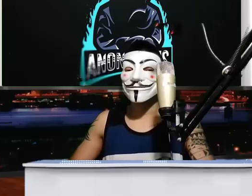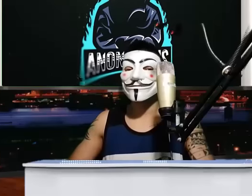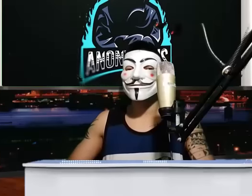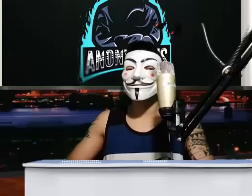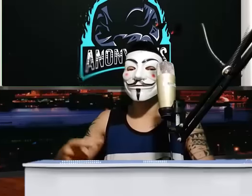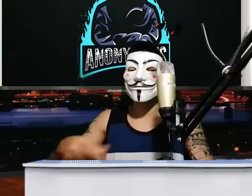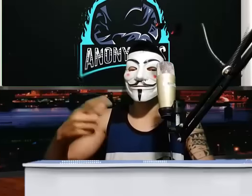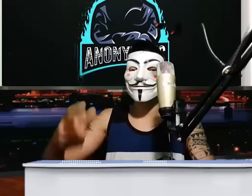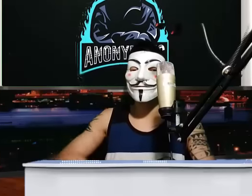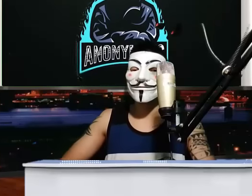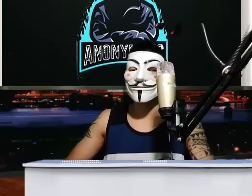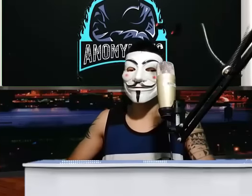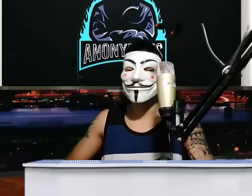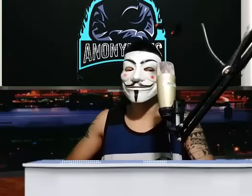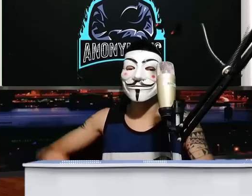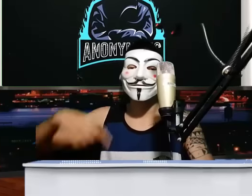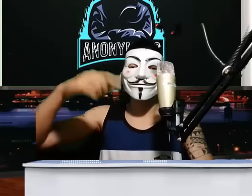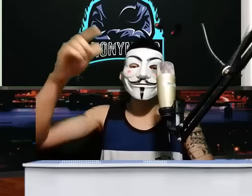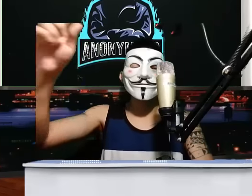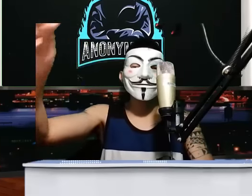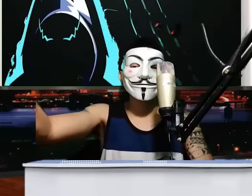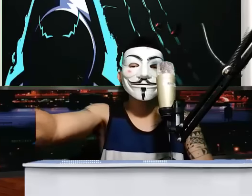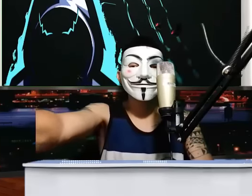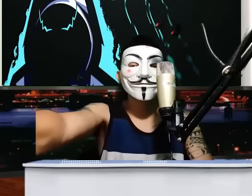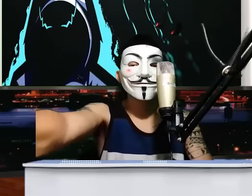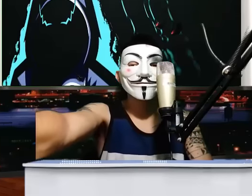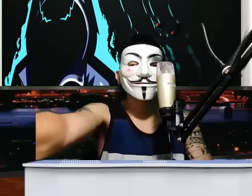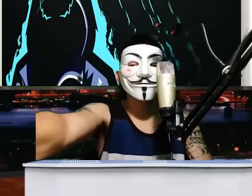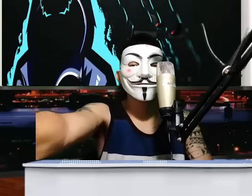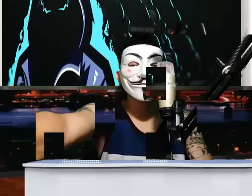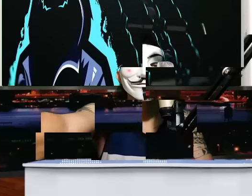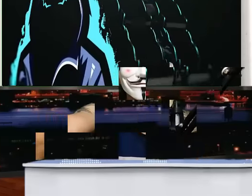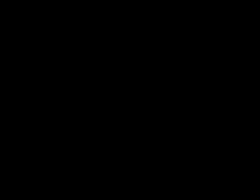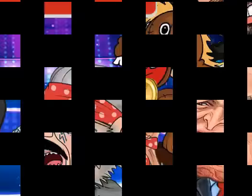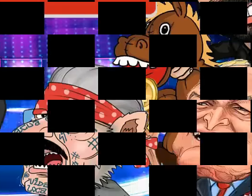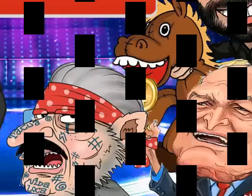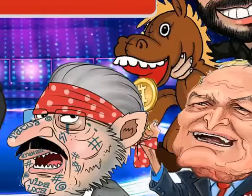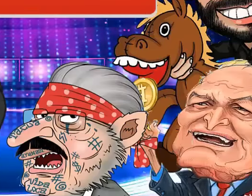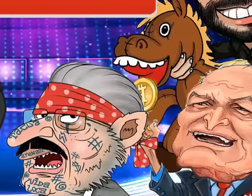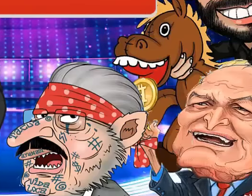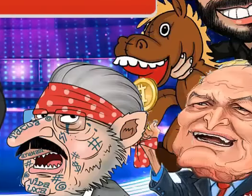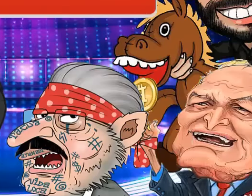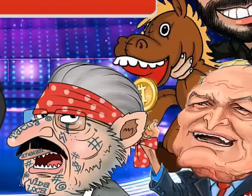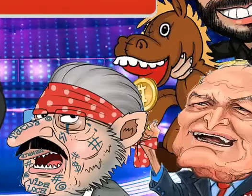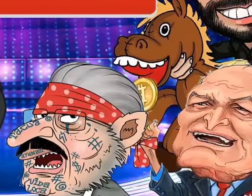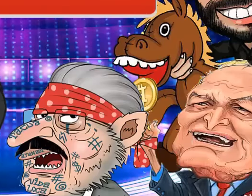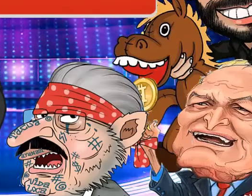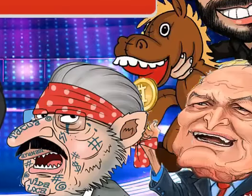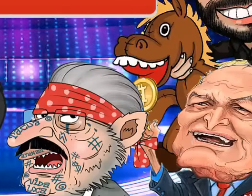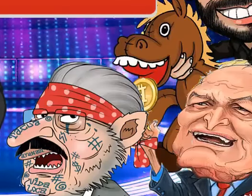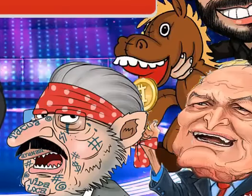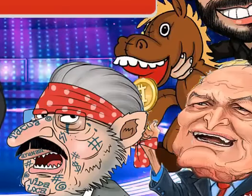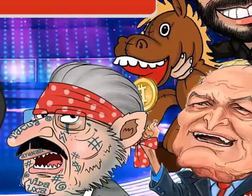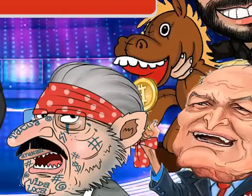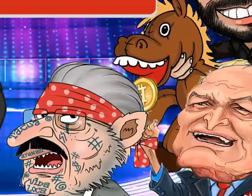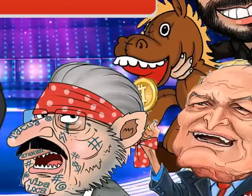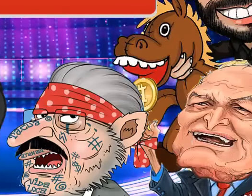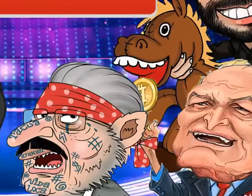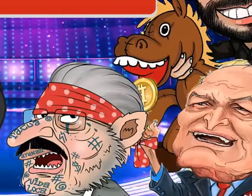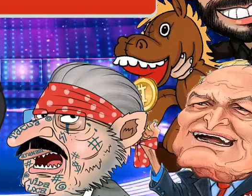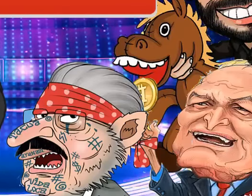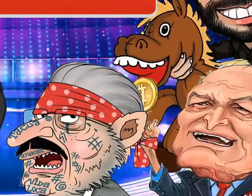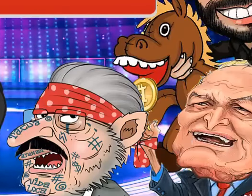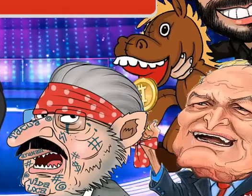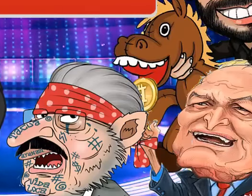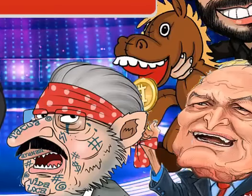me despido y nos veremos en el siguiente capítulo. Hasta pronto. El Anonymous 503 te invita a que te suscribas a este